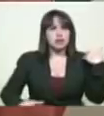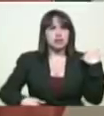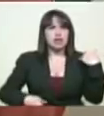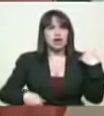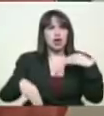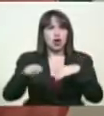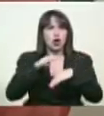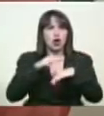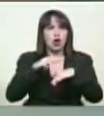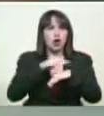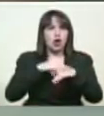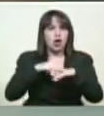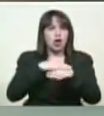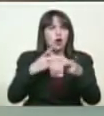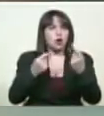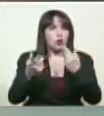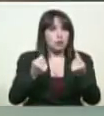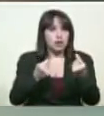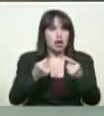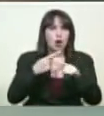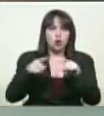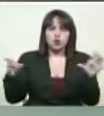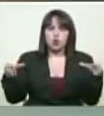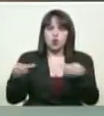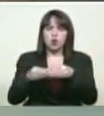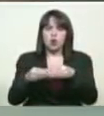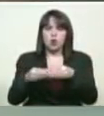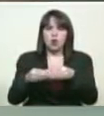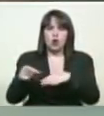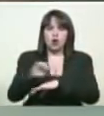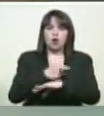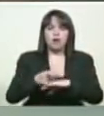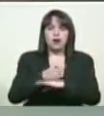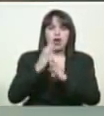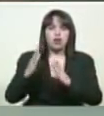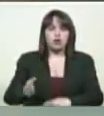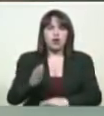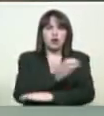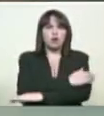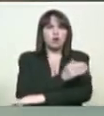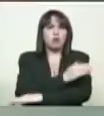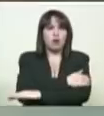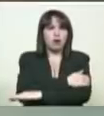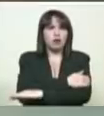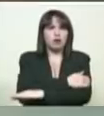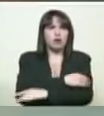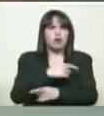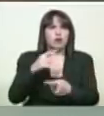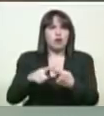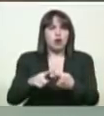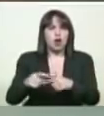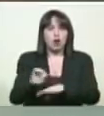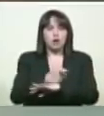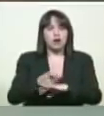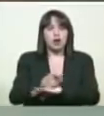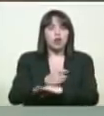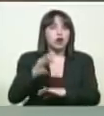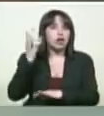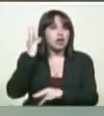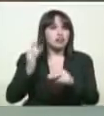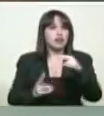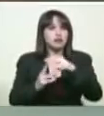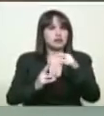gobernadores de acción democrática la gobernadora del táchira el gobernador de